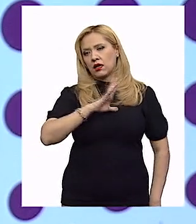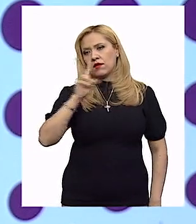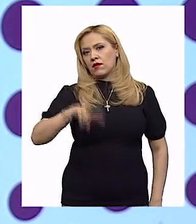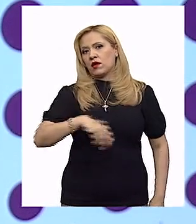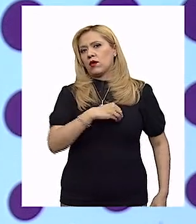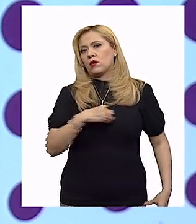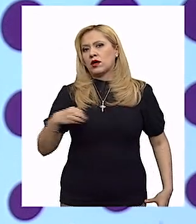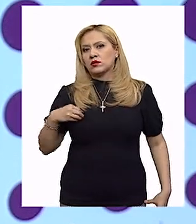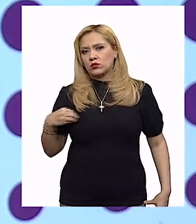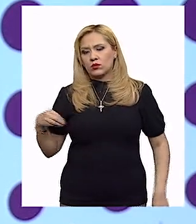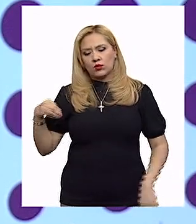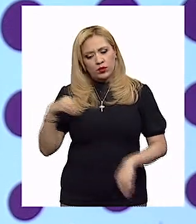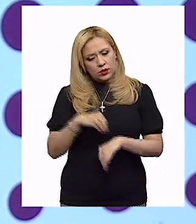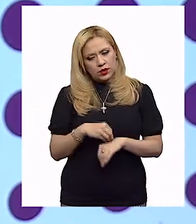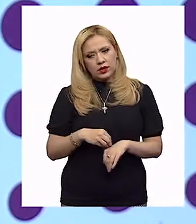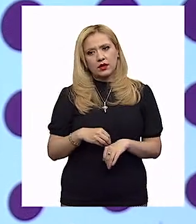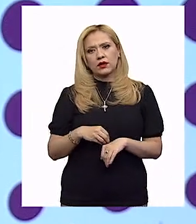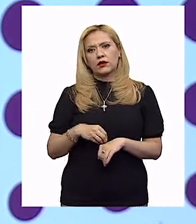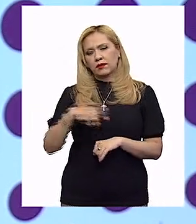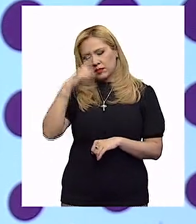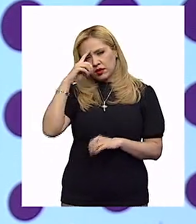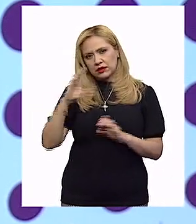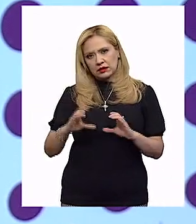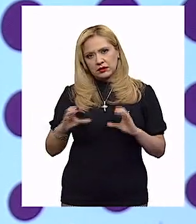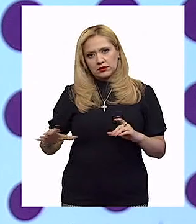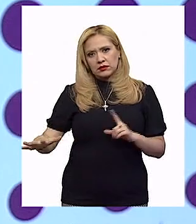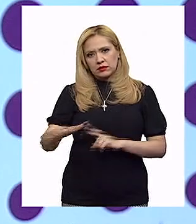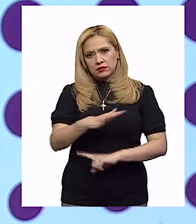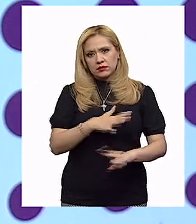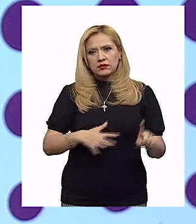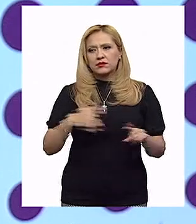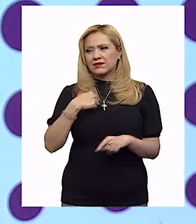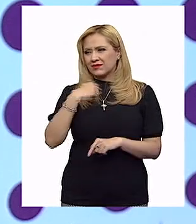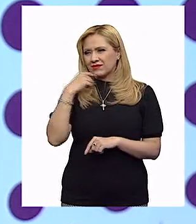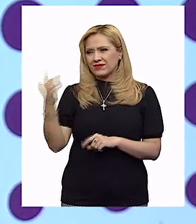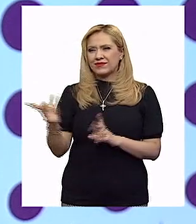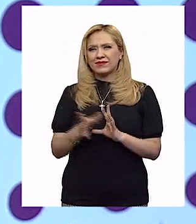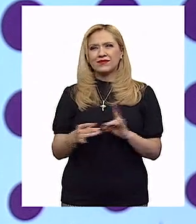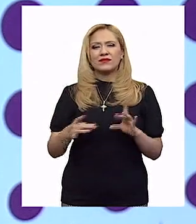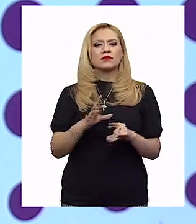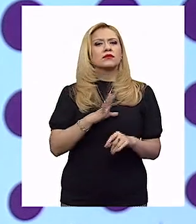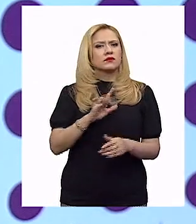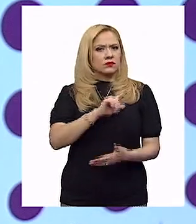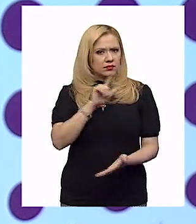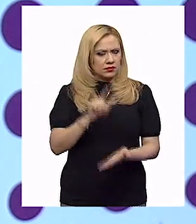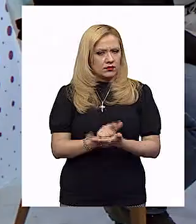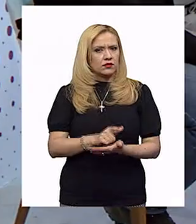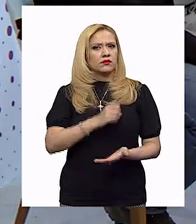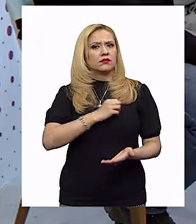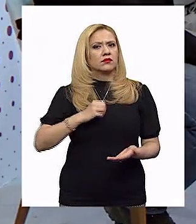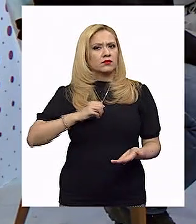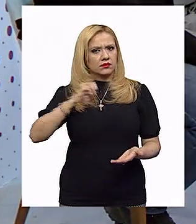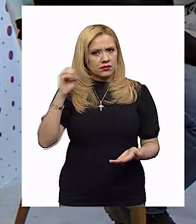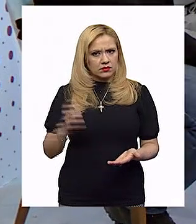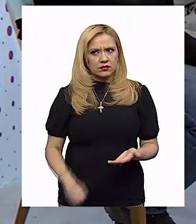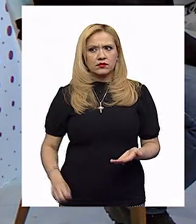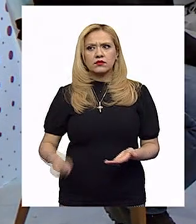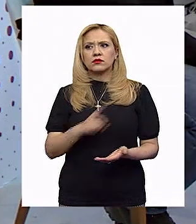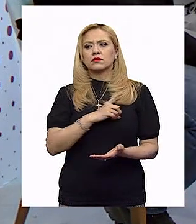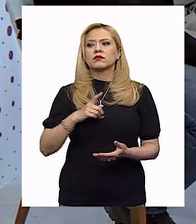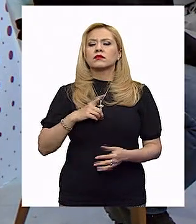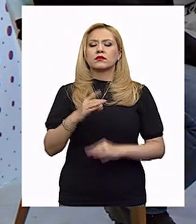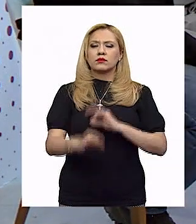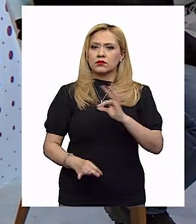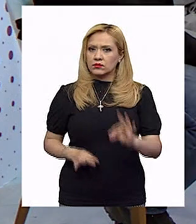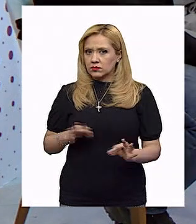de establecer este tipo de mecanismos hacia adentro. Como decíamos hace rato, ya existe una ley que los obliga y tienen que tener mecanismos de